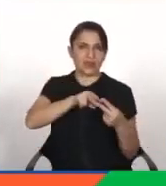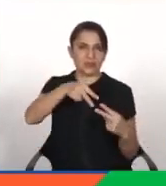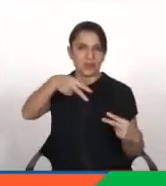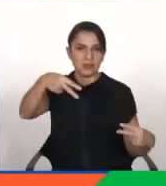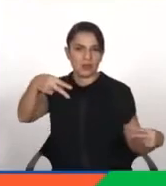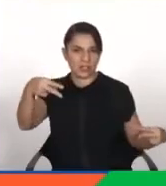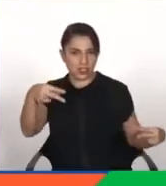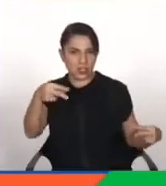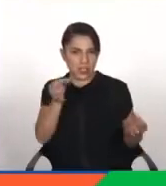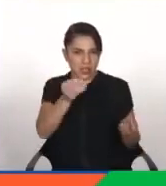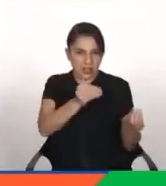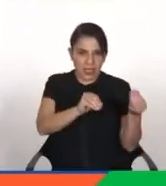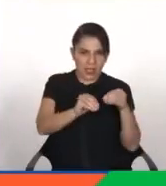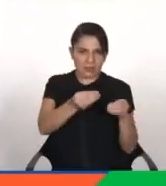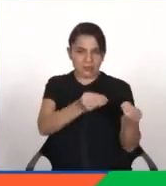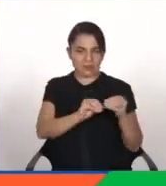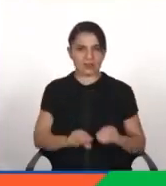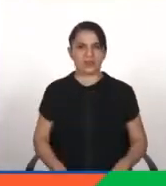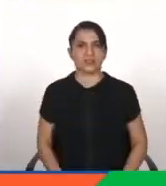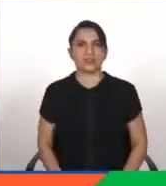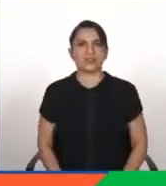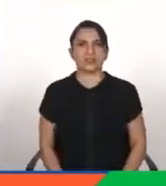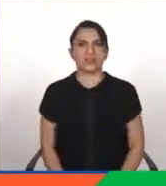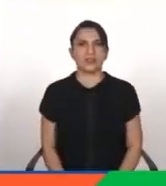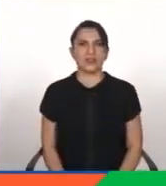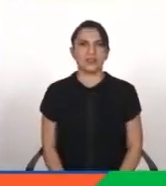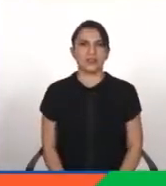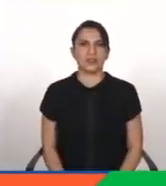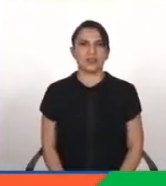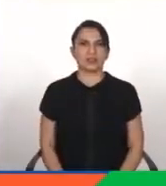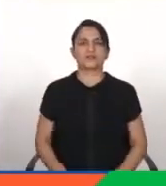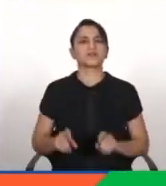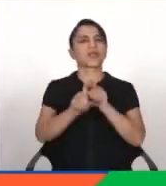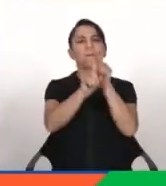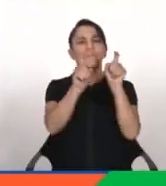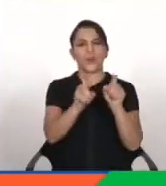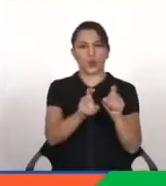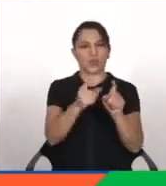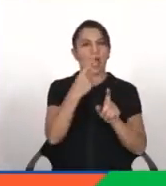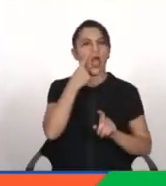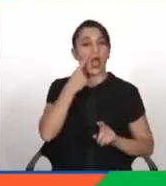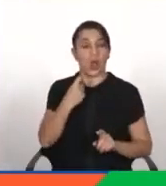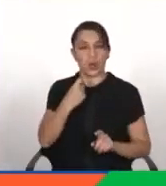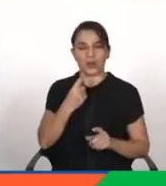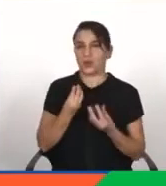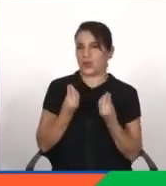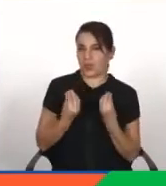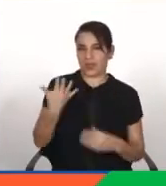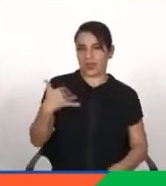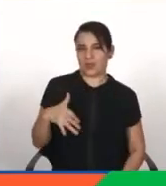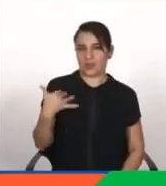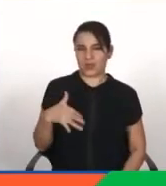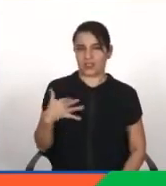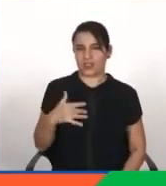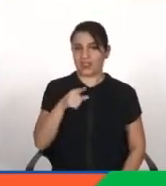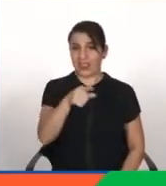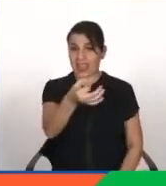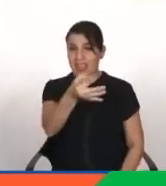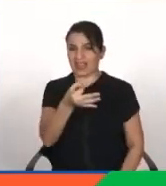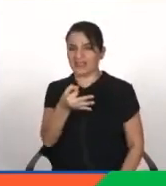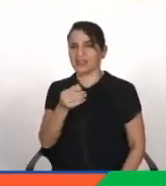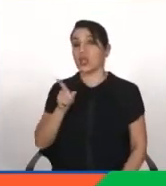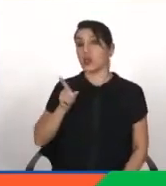Gattaca. Y pregunta de justamente Mr. Soto. Es una pregunta que yo creo que es bastante importante. Él dice que qué